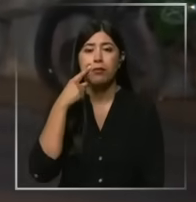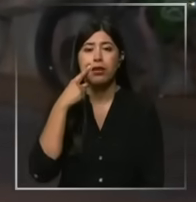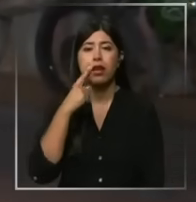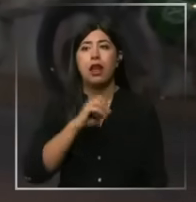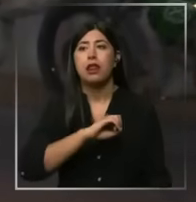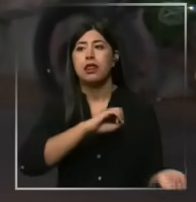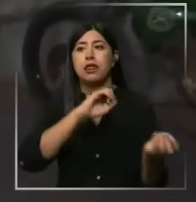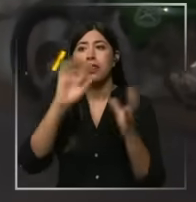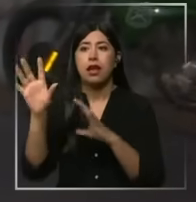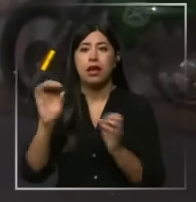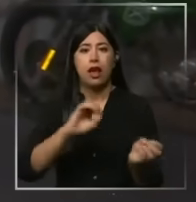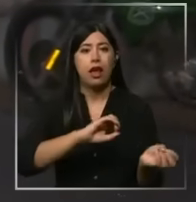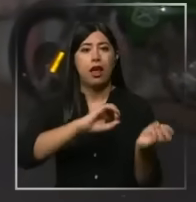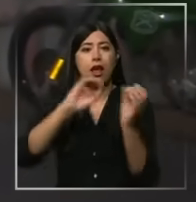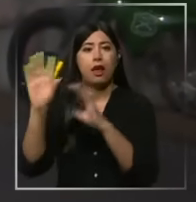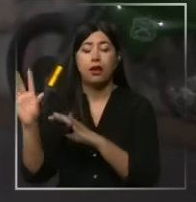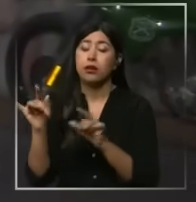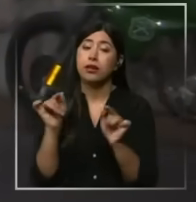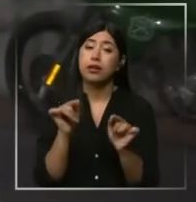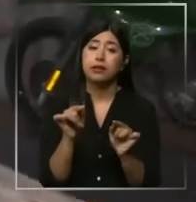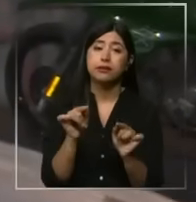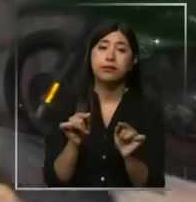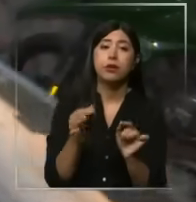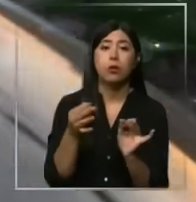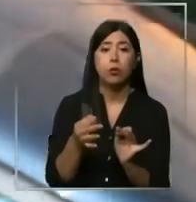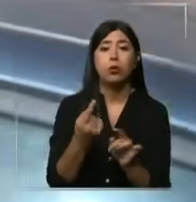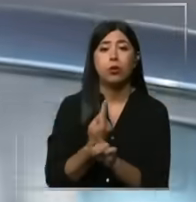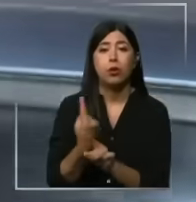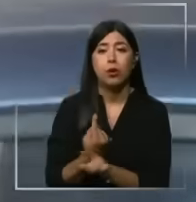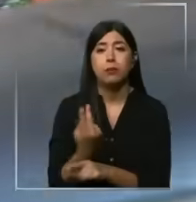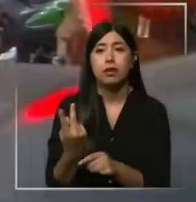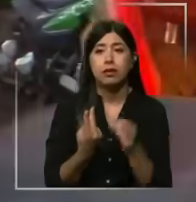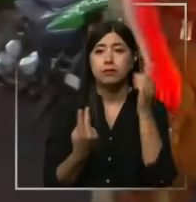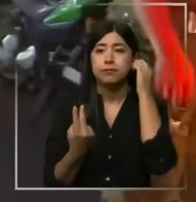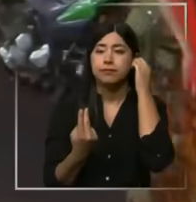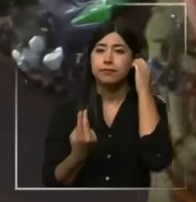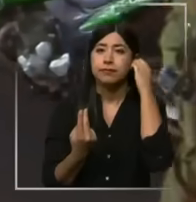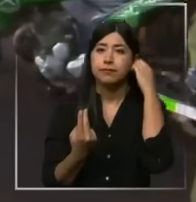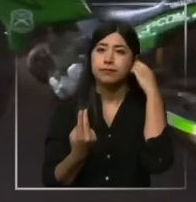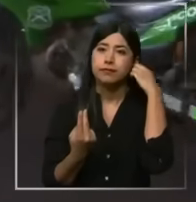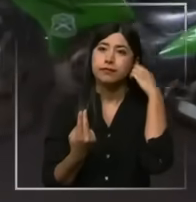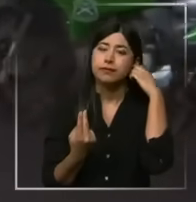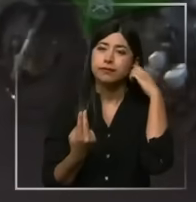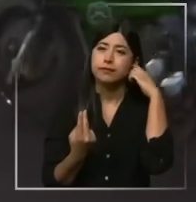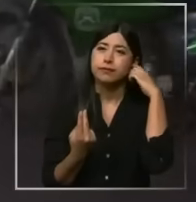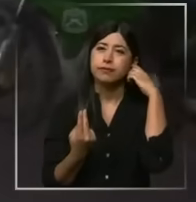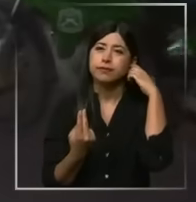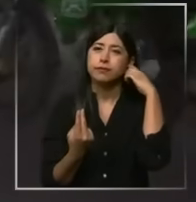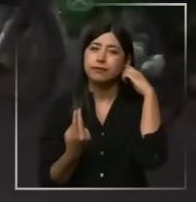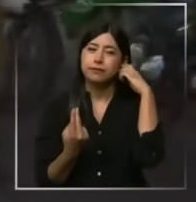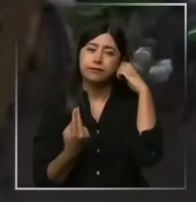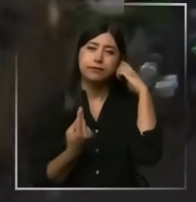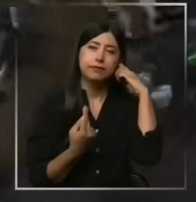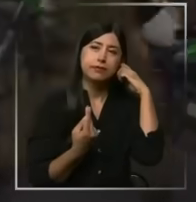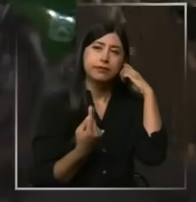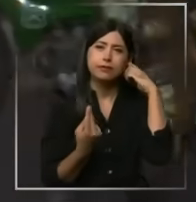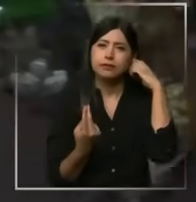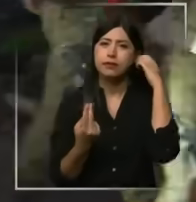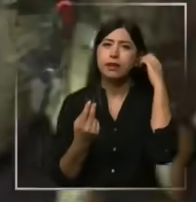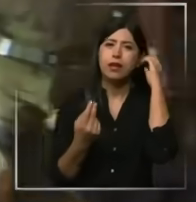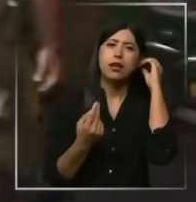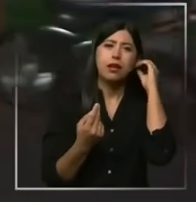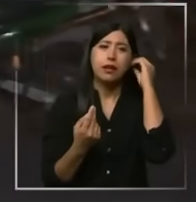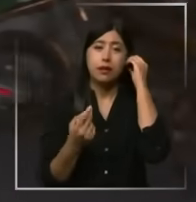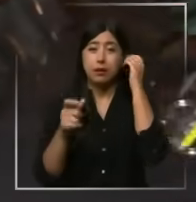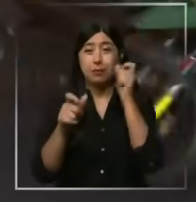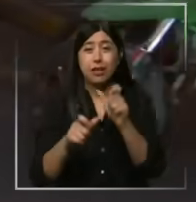tirando. Aquí es parte justamente, Pati, de lo que estábamos conversando hace algún momento, que estaban pidiendo a los vecinos